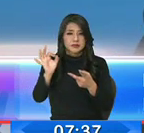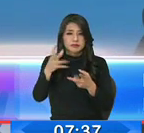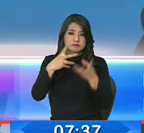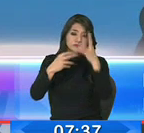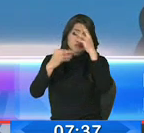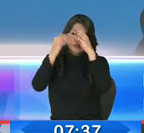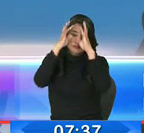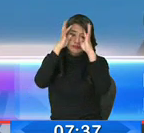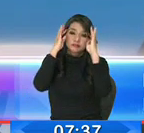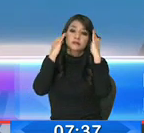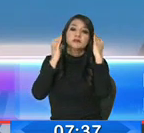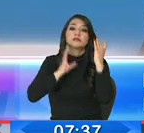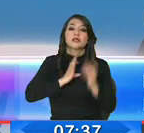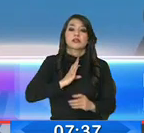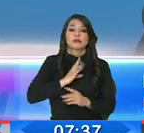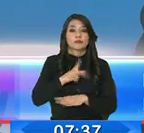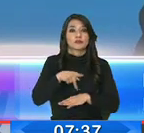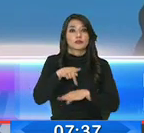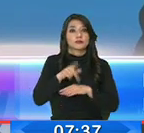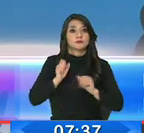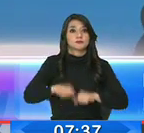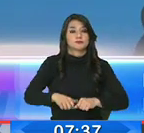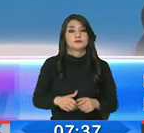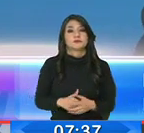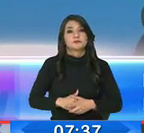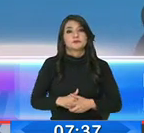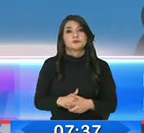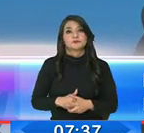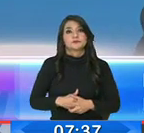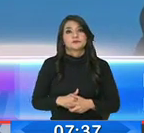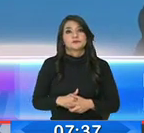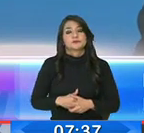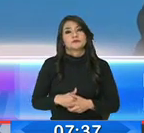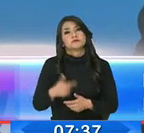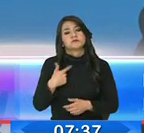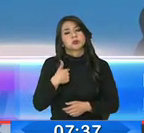técnico, profesional. Y en estos tiempos, diríamos,